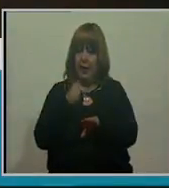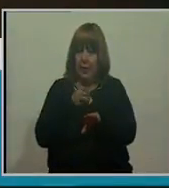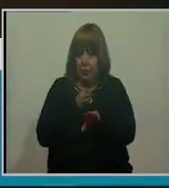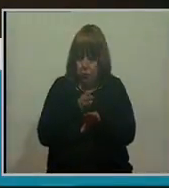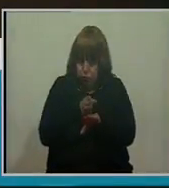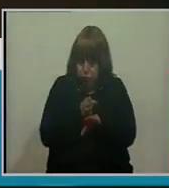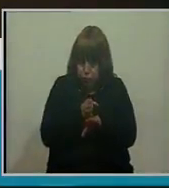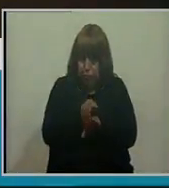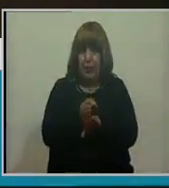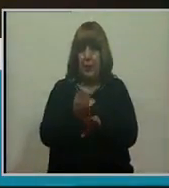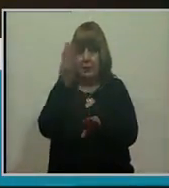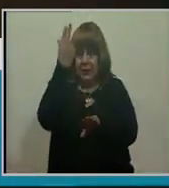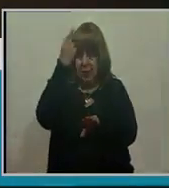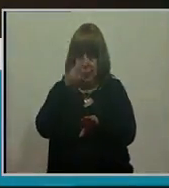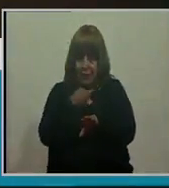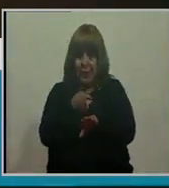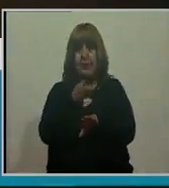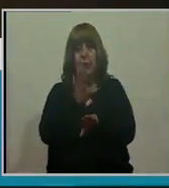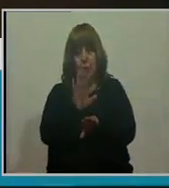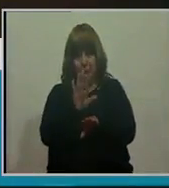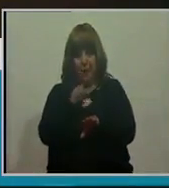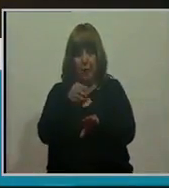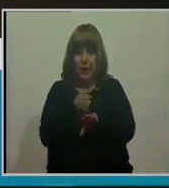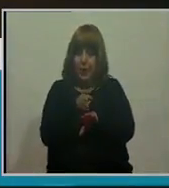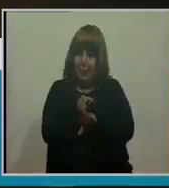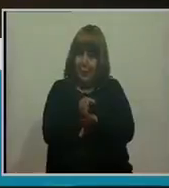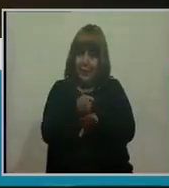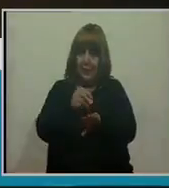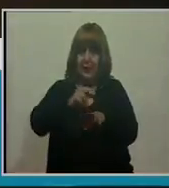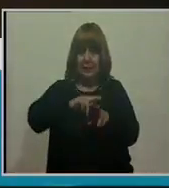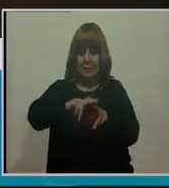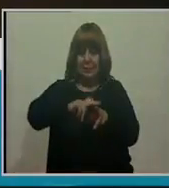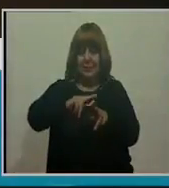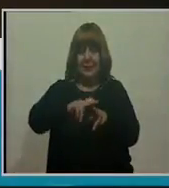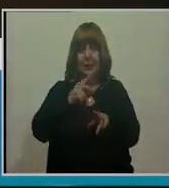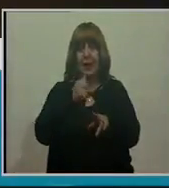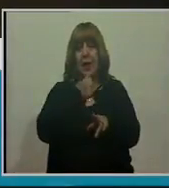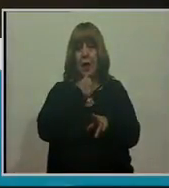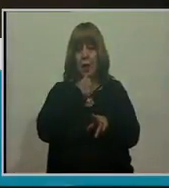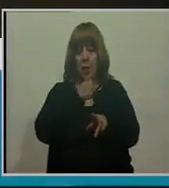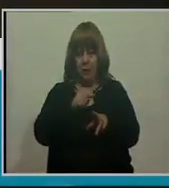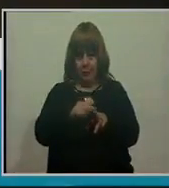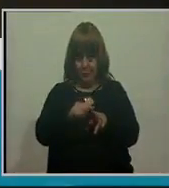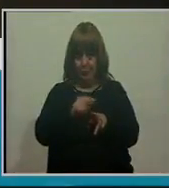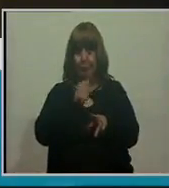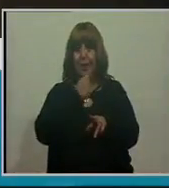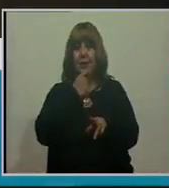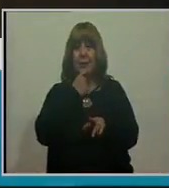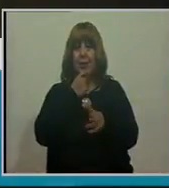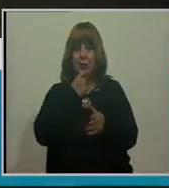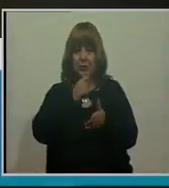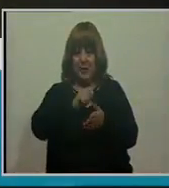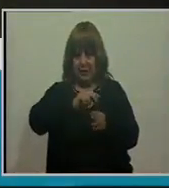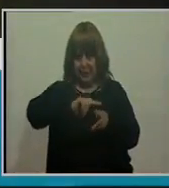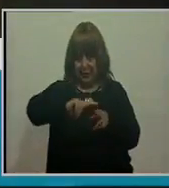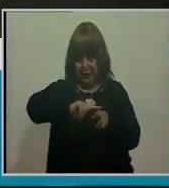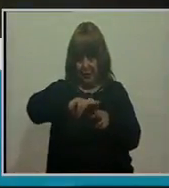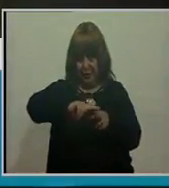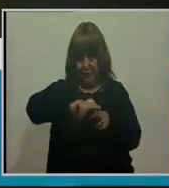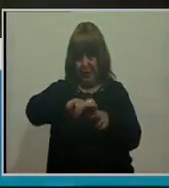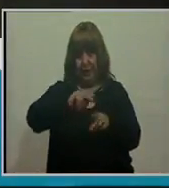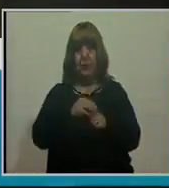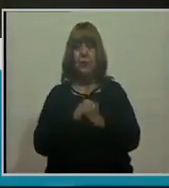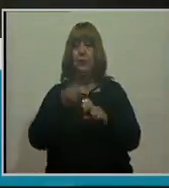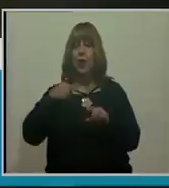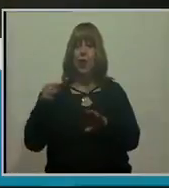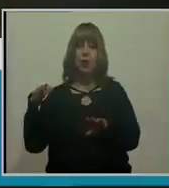a incrementar, especialmente a partir de la hora 7:30, que es cuando comienzan las demoras justamente para cruzar a calle Colón. Buen momento para ingresar, en este caso, por la